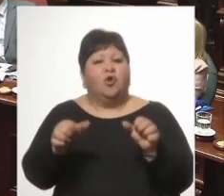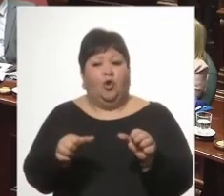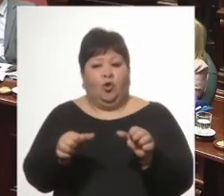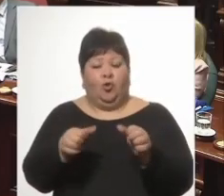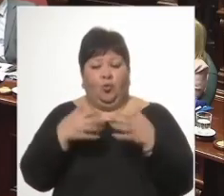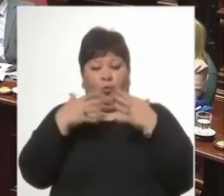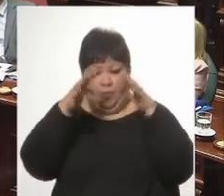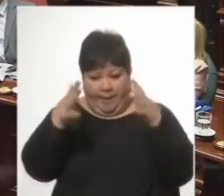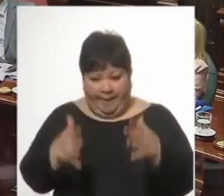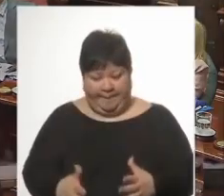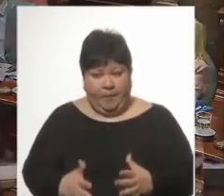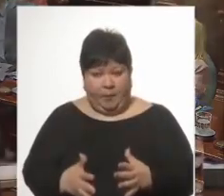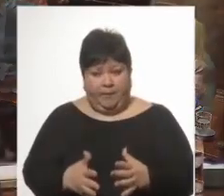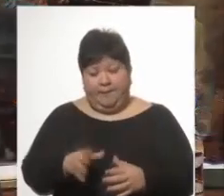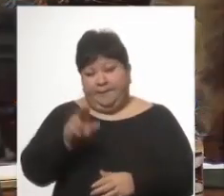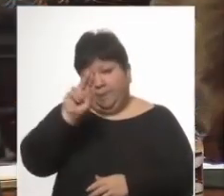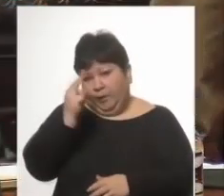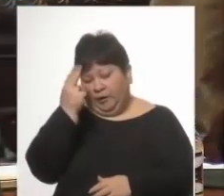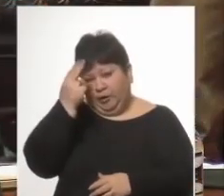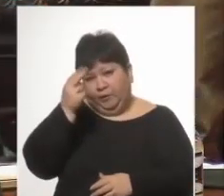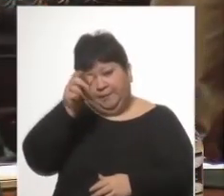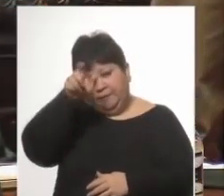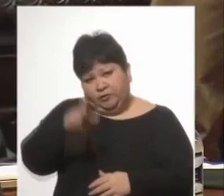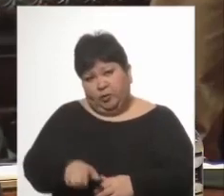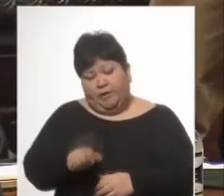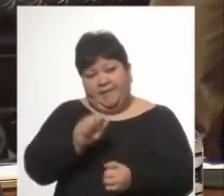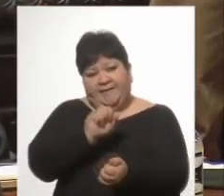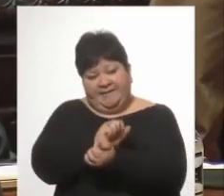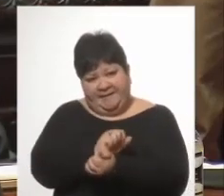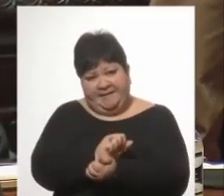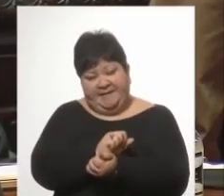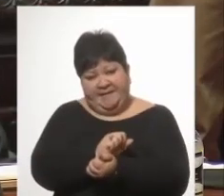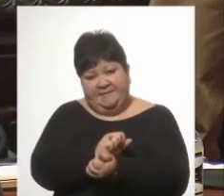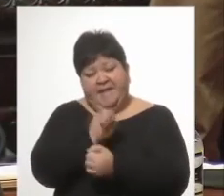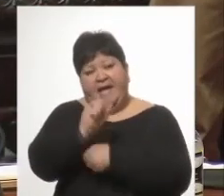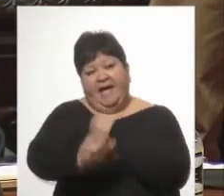detenido fallecido en una unidad militar en el año